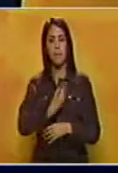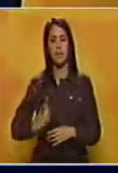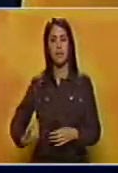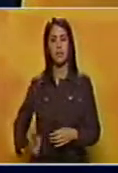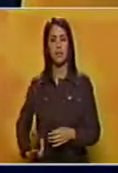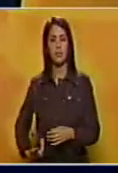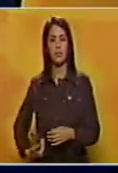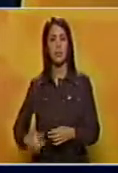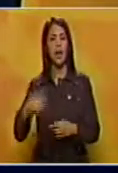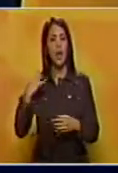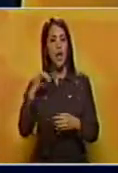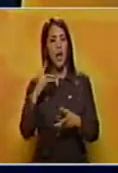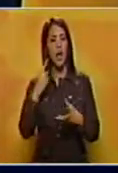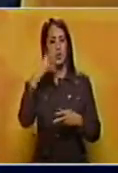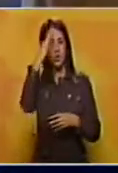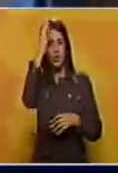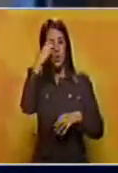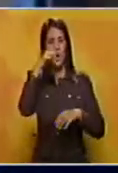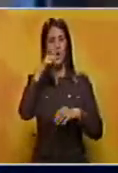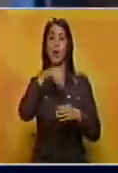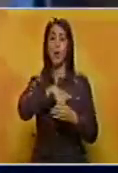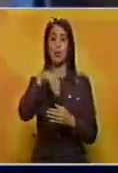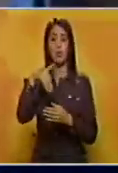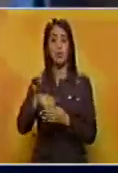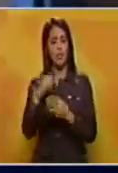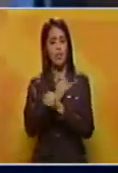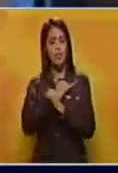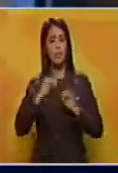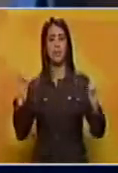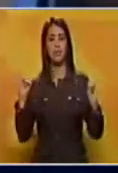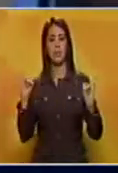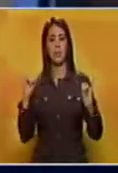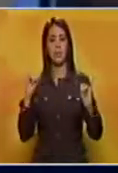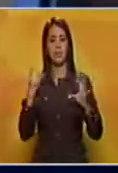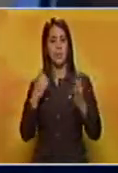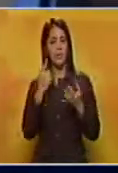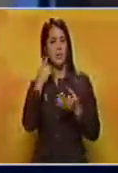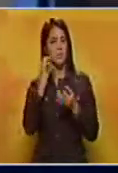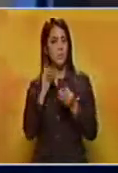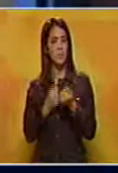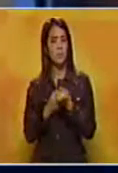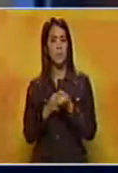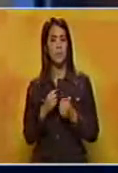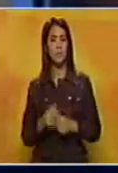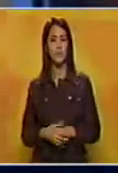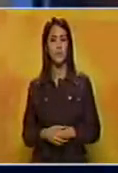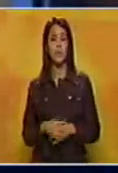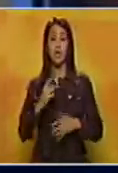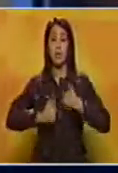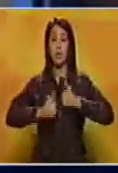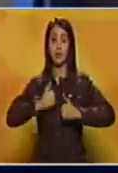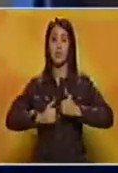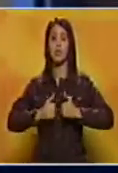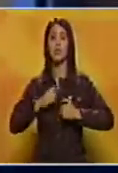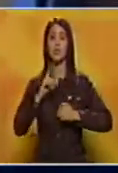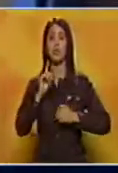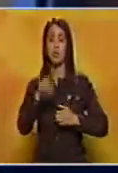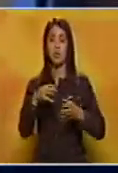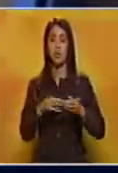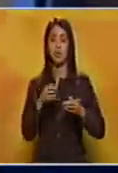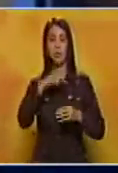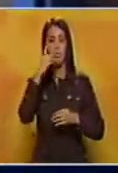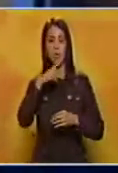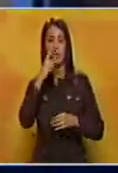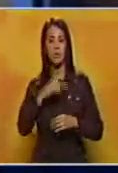haya un consejo electoral independiente a fin de que puedan concurrir todos los partidos y candidatos por otra parte confío